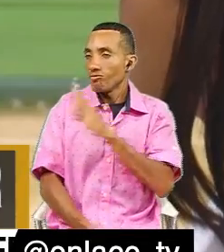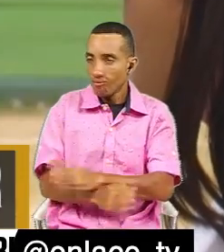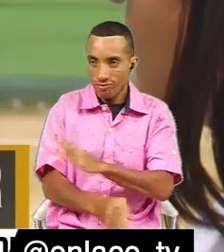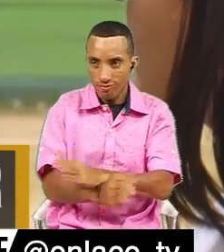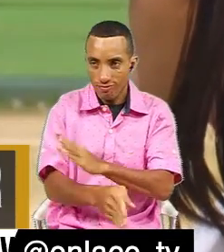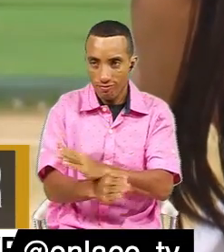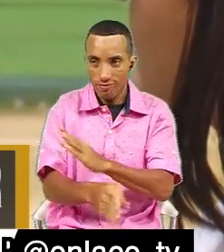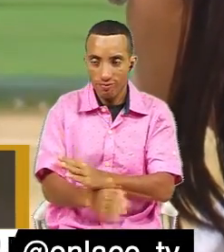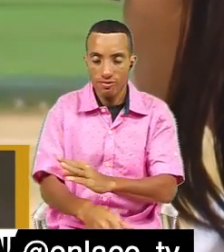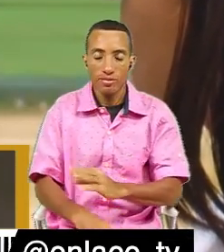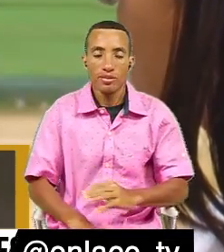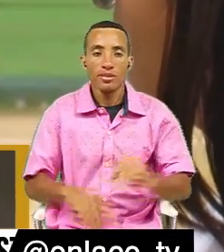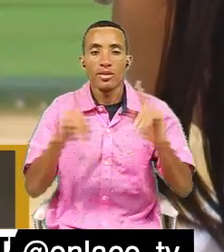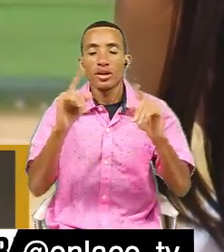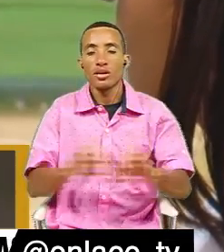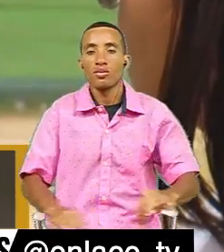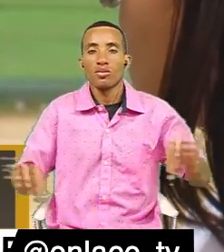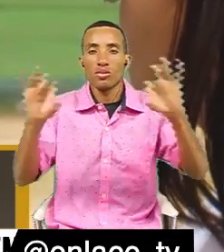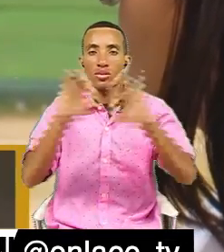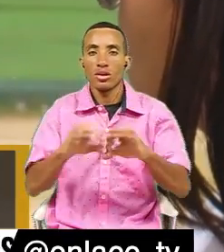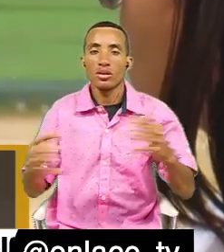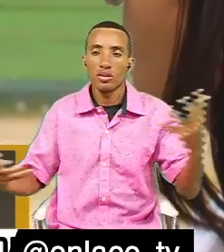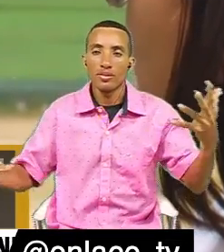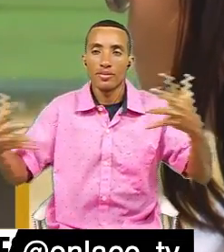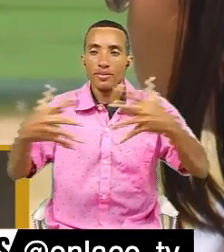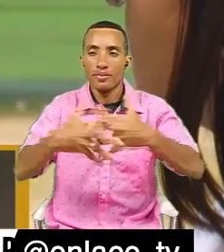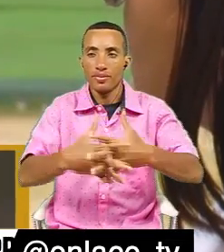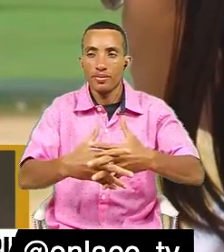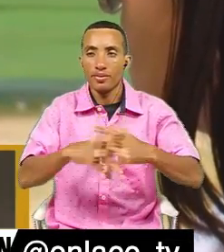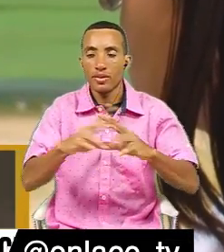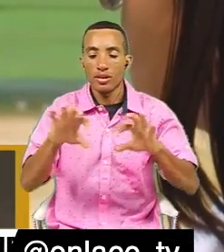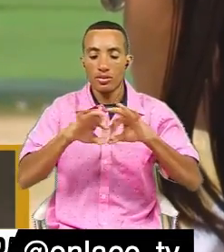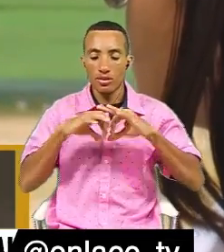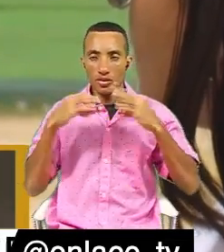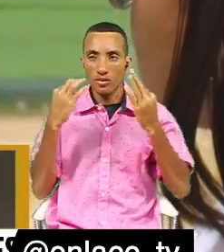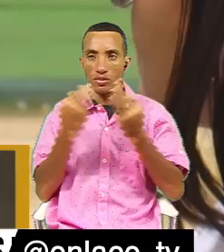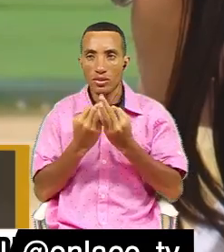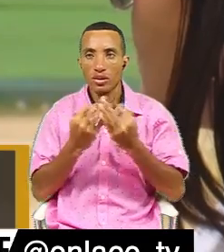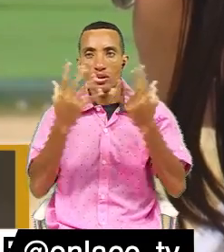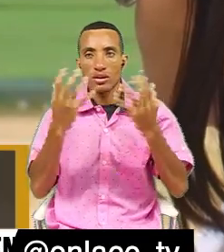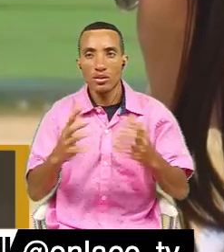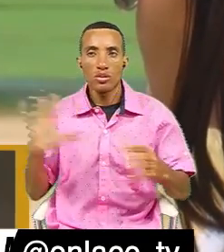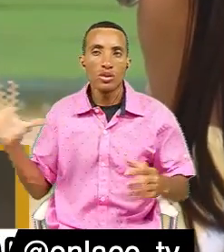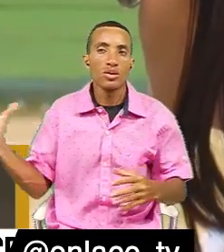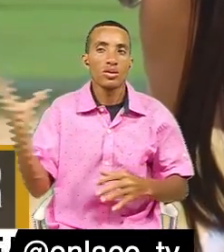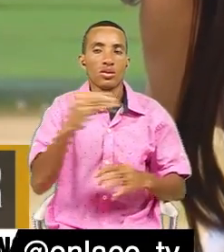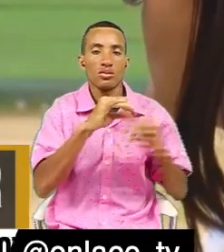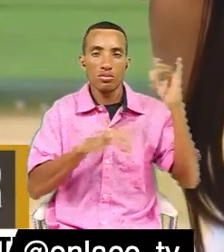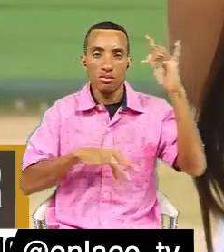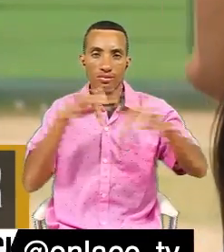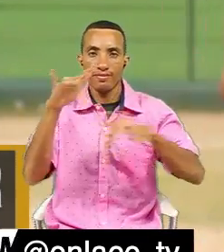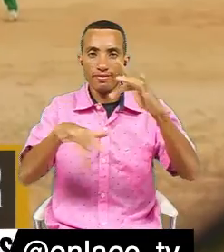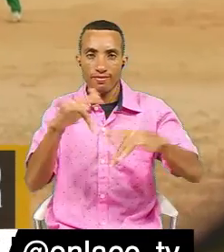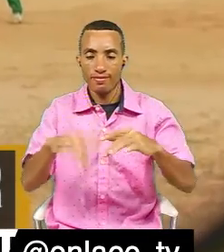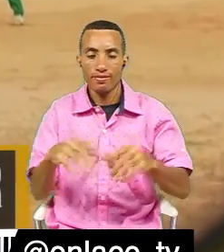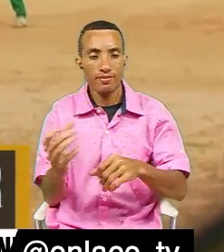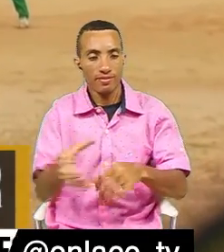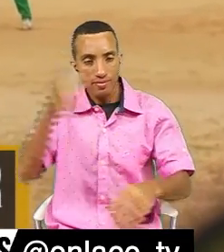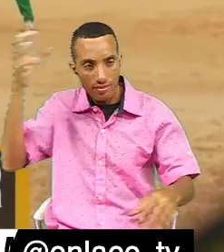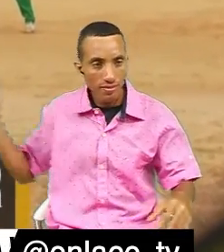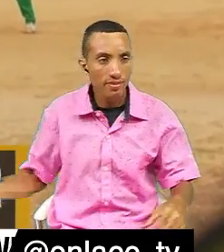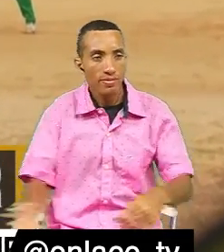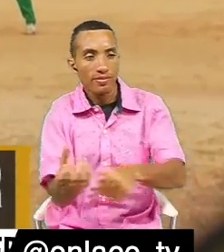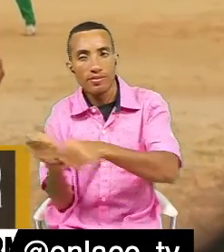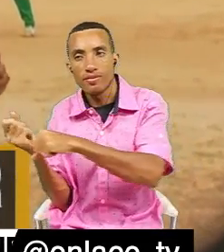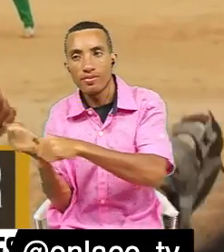progreso del equipo y lo importante, la integración tanto de nosotros como la de familia y queremos que la demás gente siga asistiendo aquí al softball en Barranca Bermeja. La